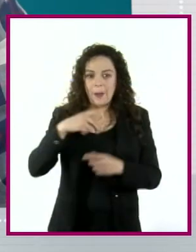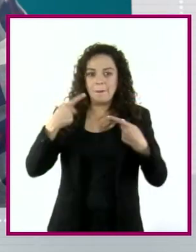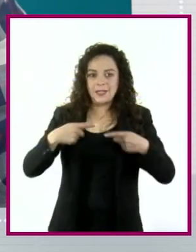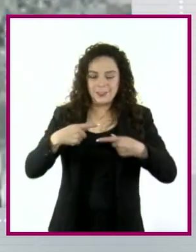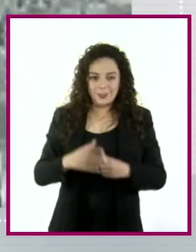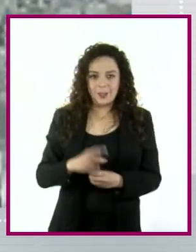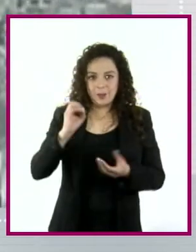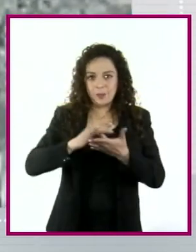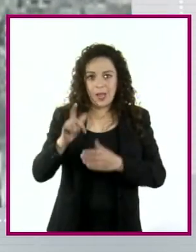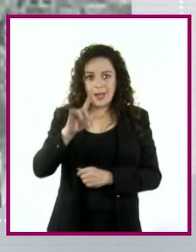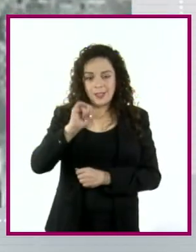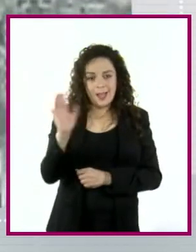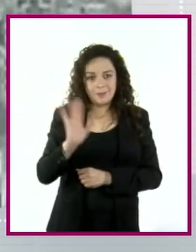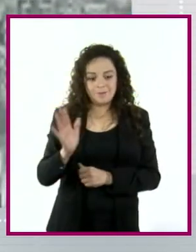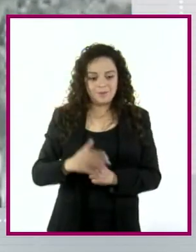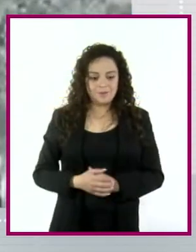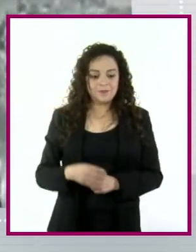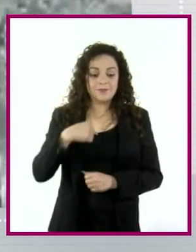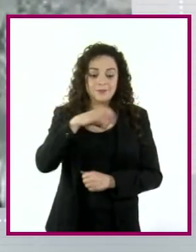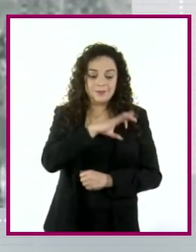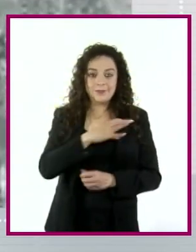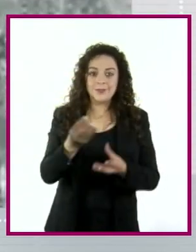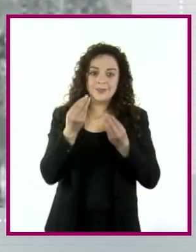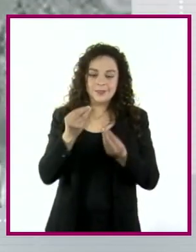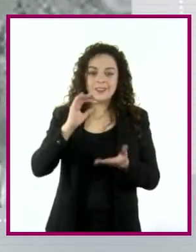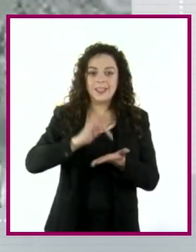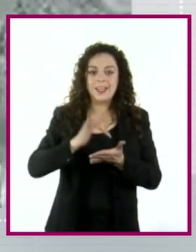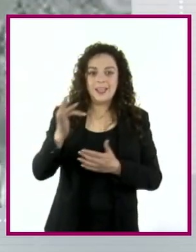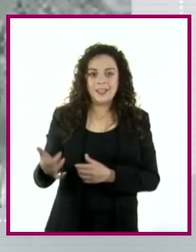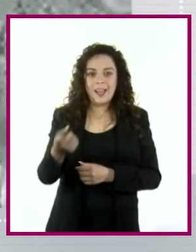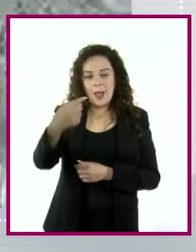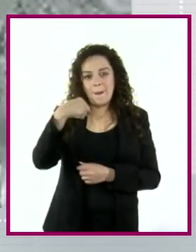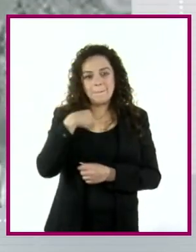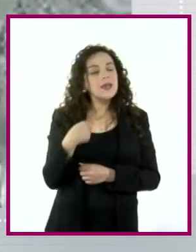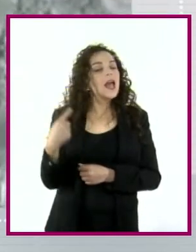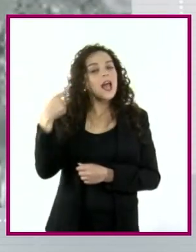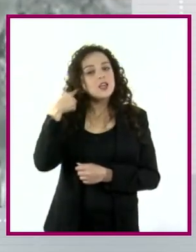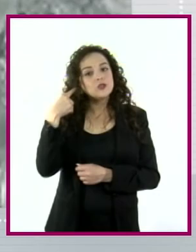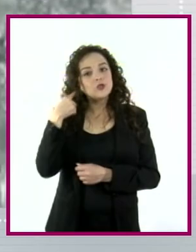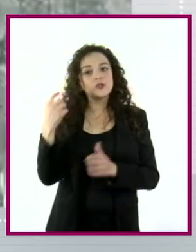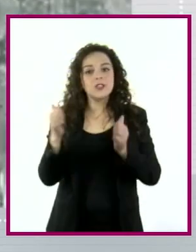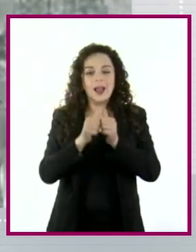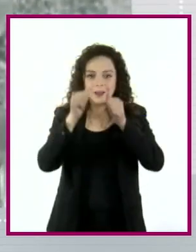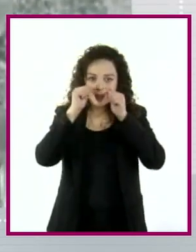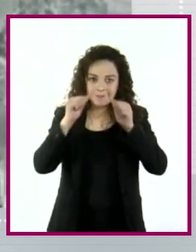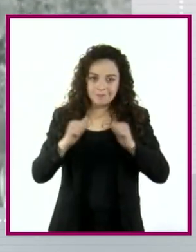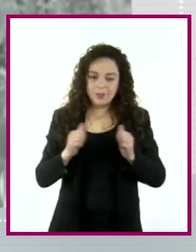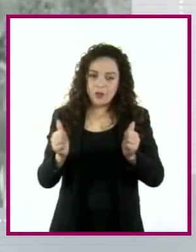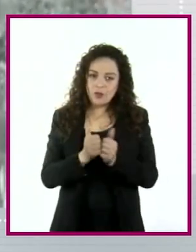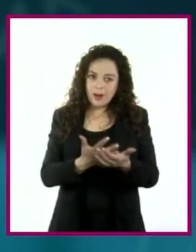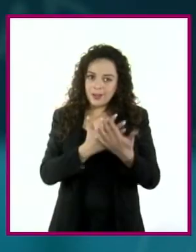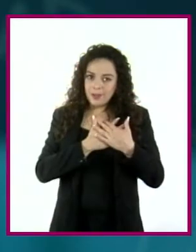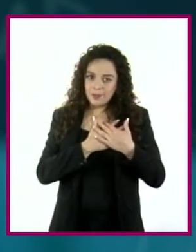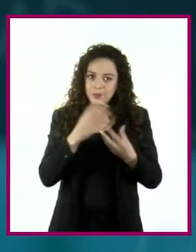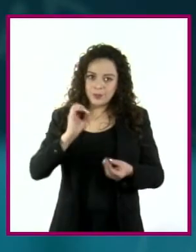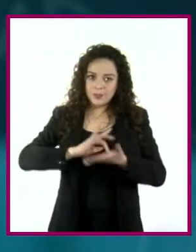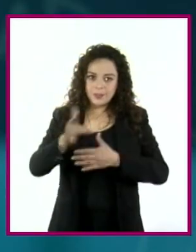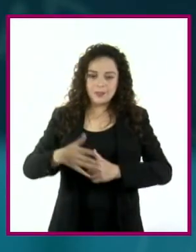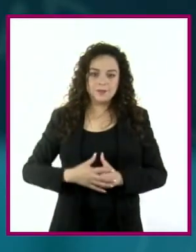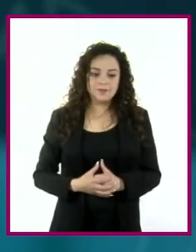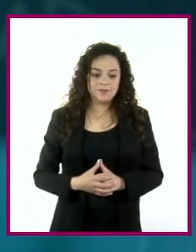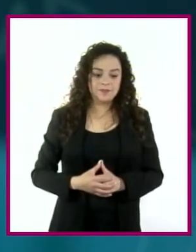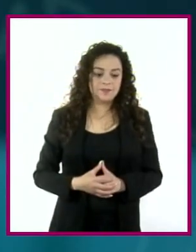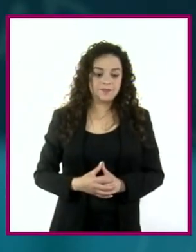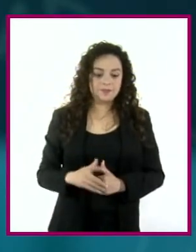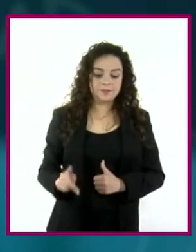luego. Les quiero y gracias por escucharme de manera tan radical y amorosa.